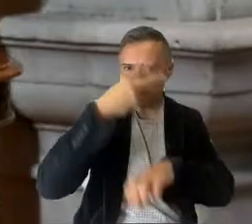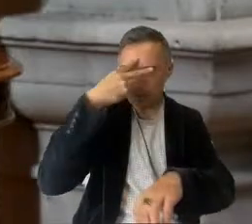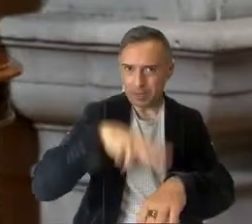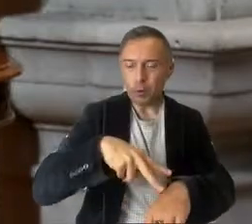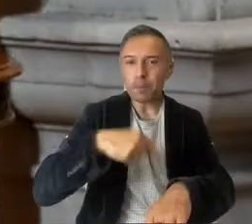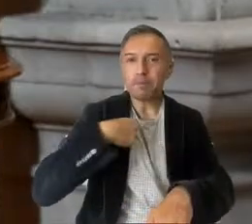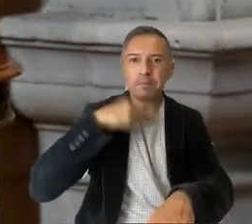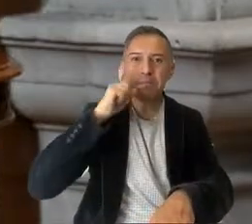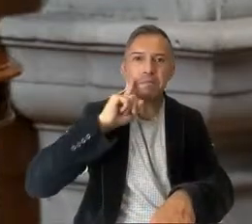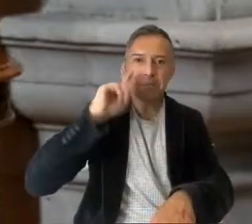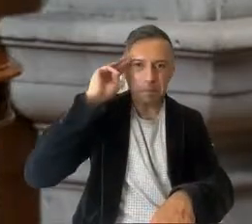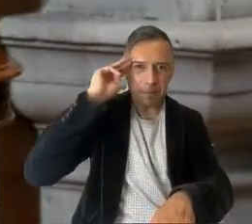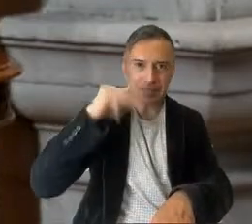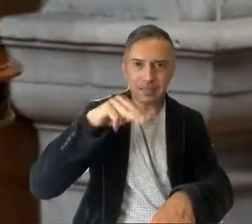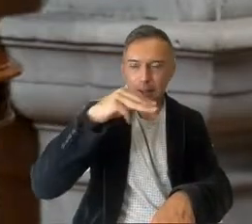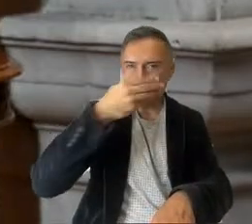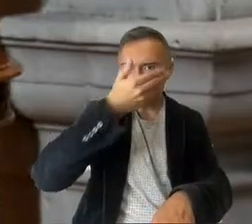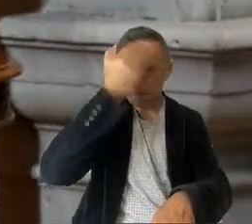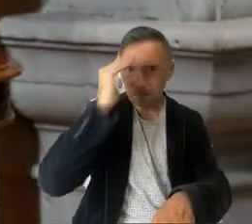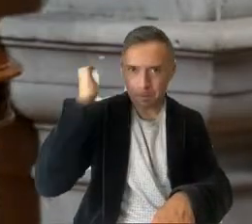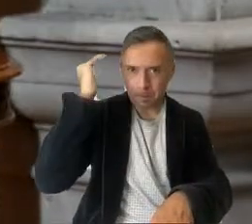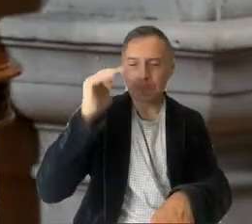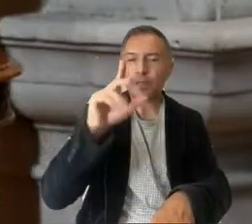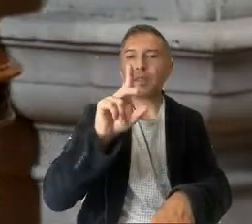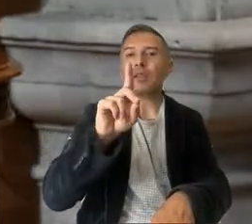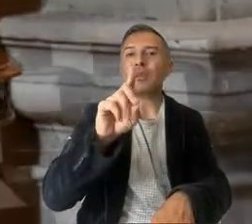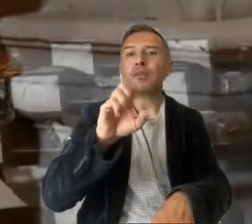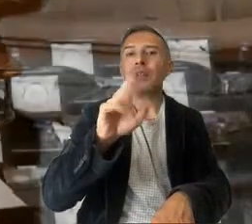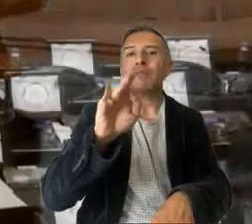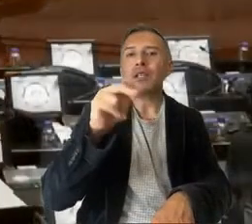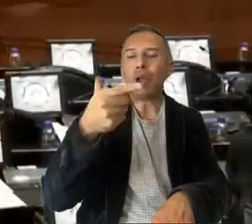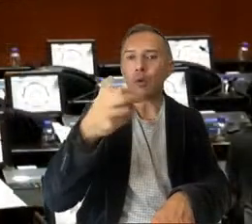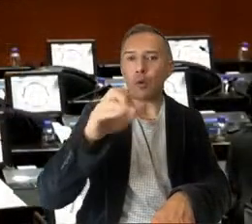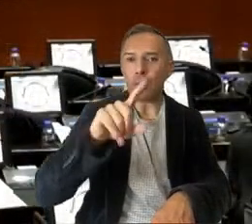maestra Delfina Gómez Álvarez. Se registra la iniciativa.